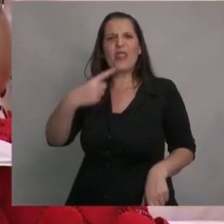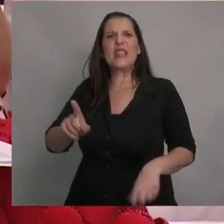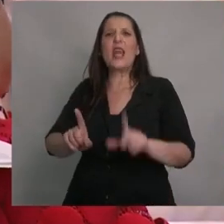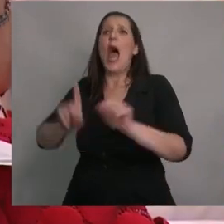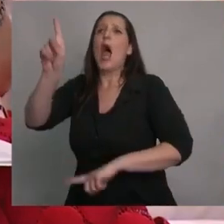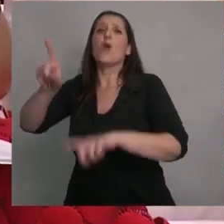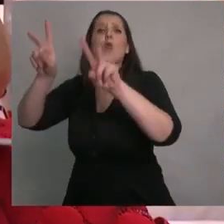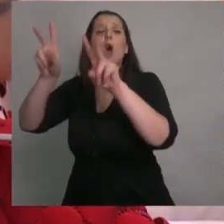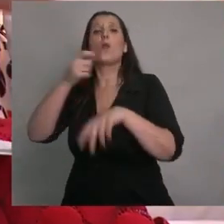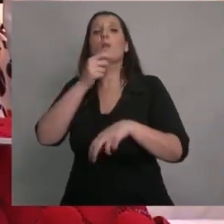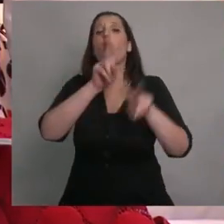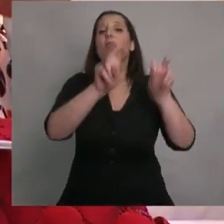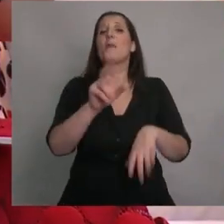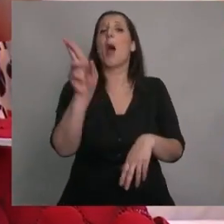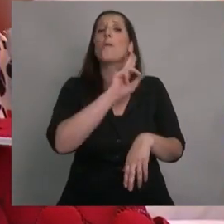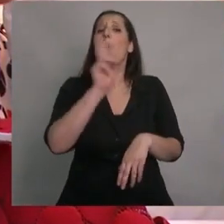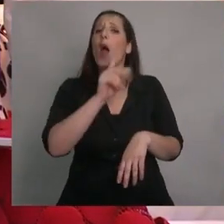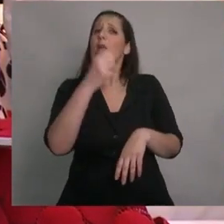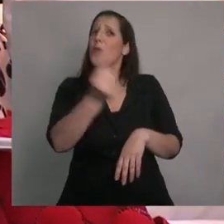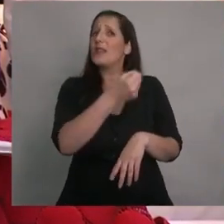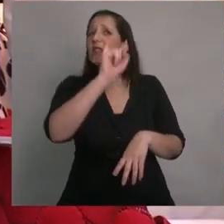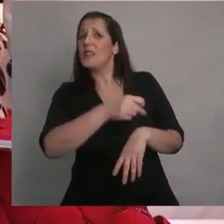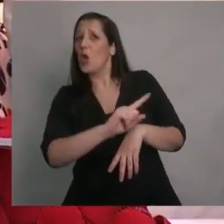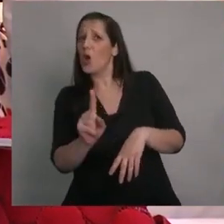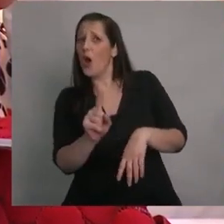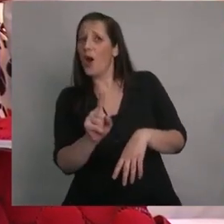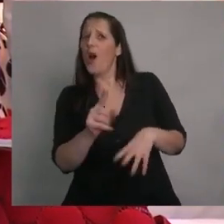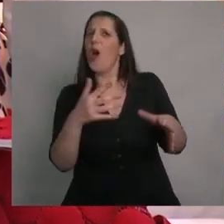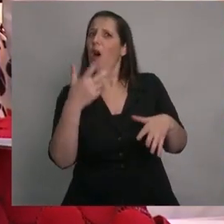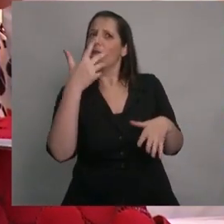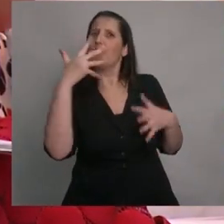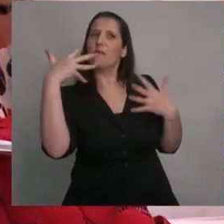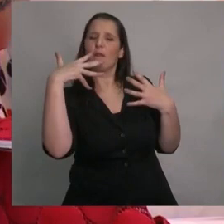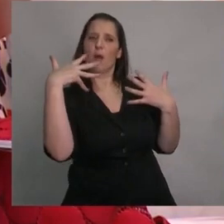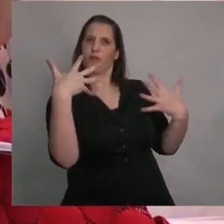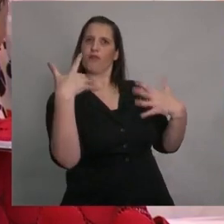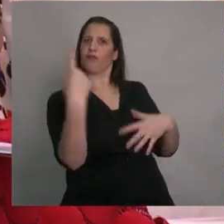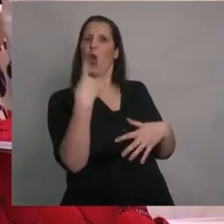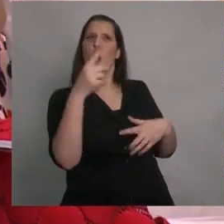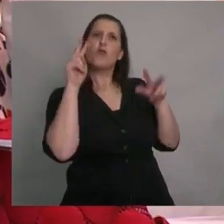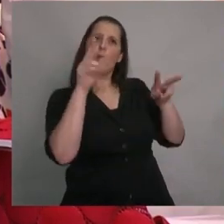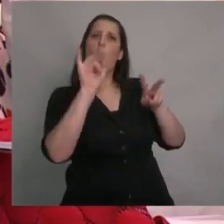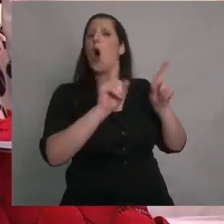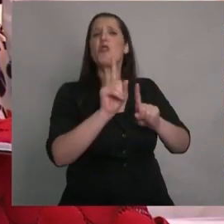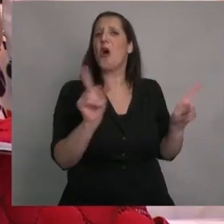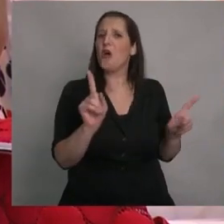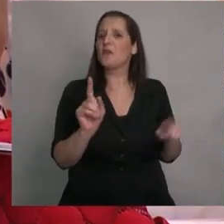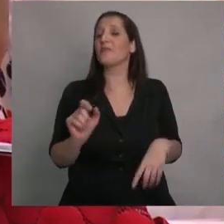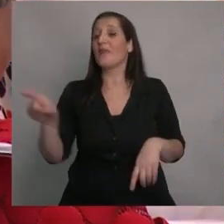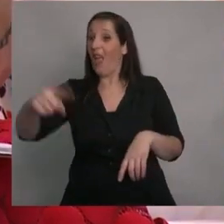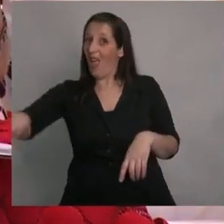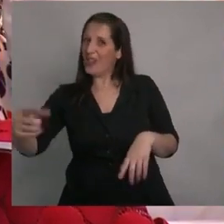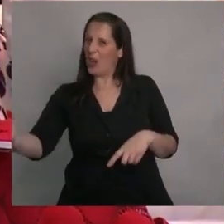de la cuestión de la mujer. Ellos que apuntan hacia nuestros descubrimientos, nuestros